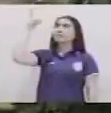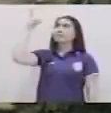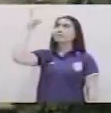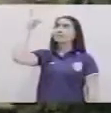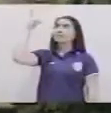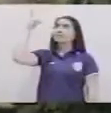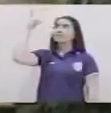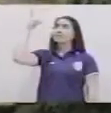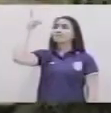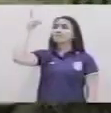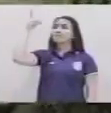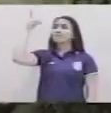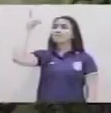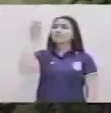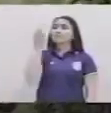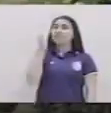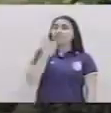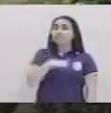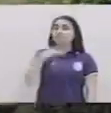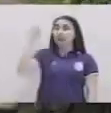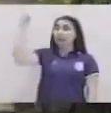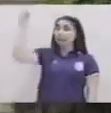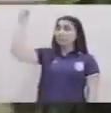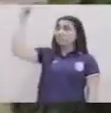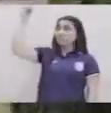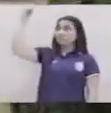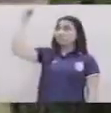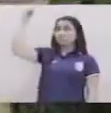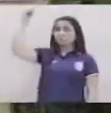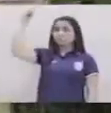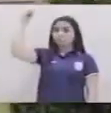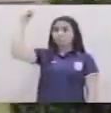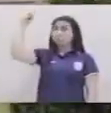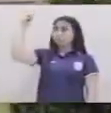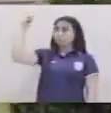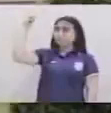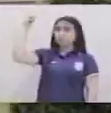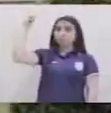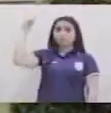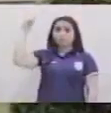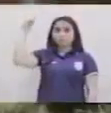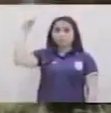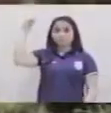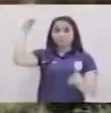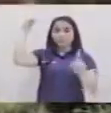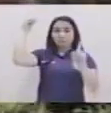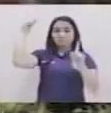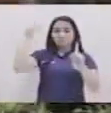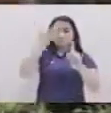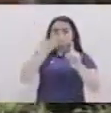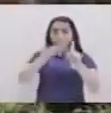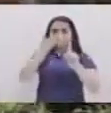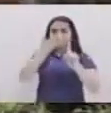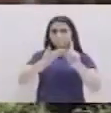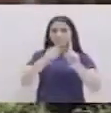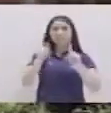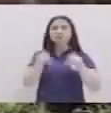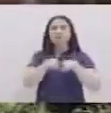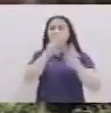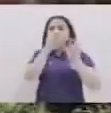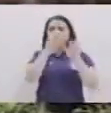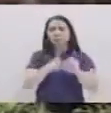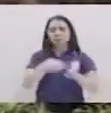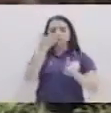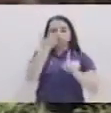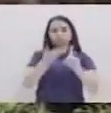Luego de hacer esta forma, lo que haremos es que desde aquí arriba con la letra D vendremos y utilizaremos nuestra mano no